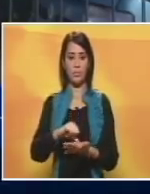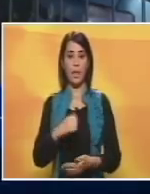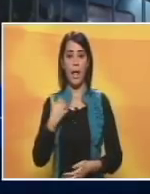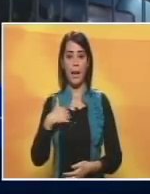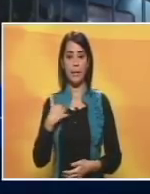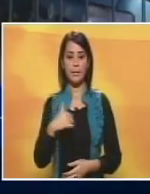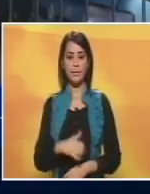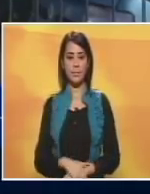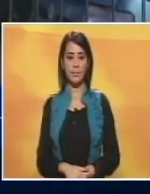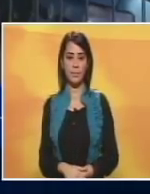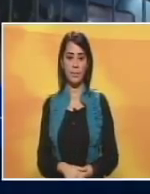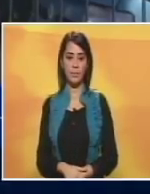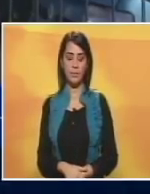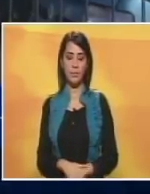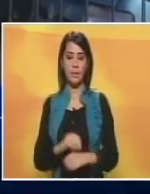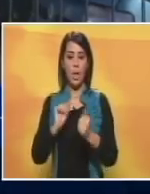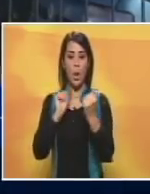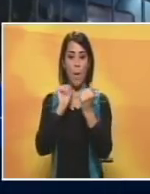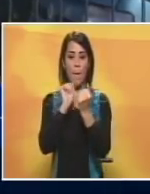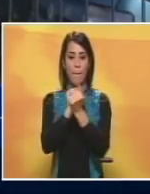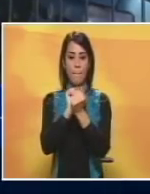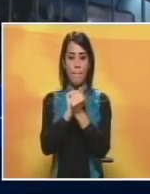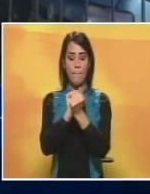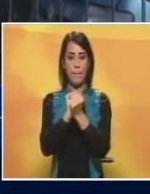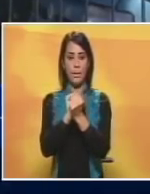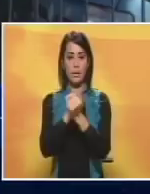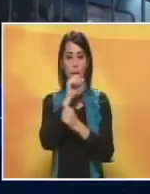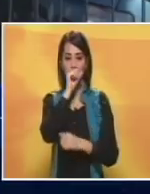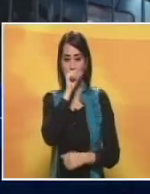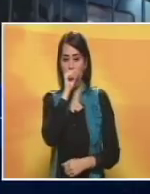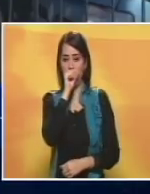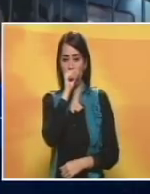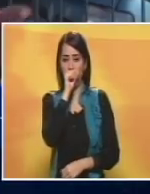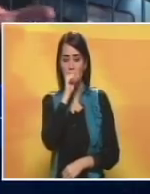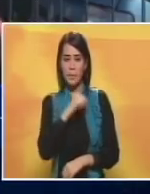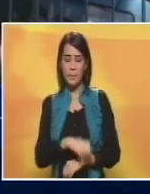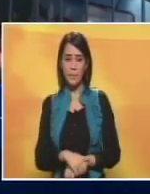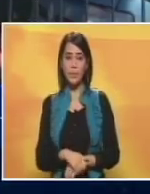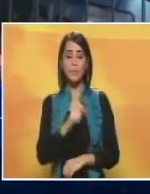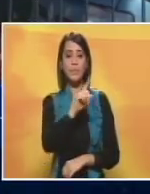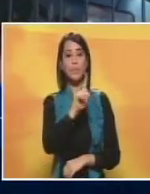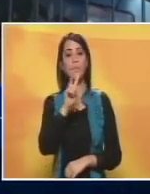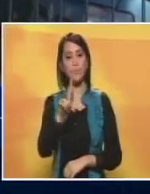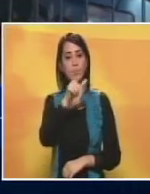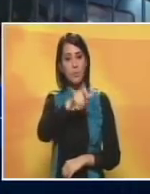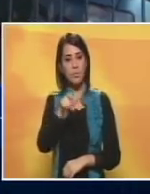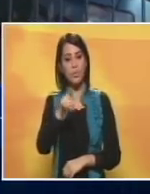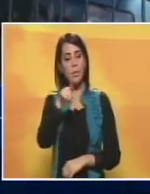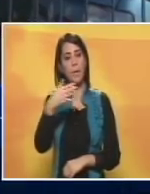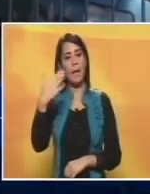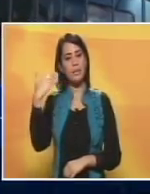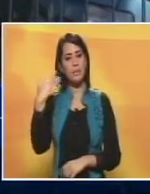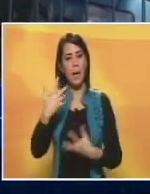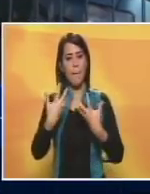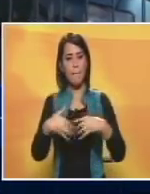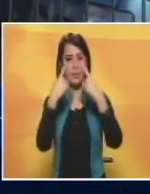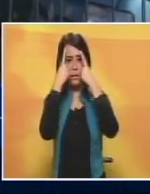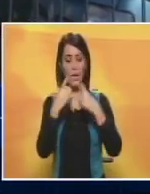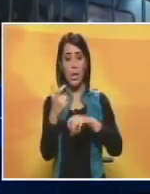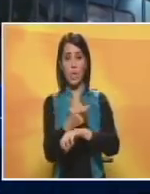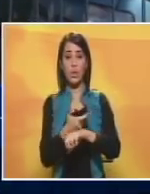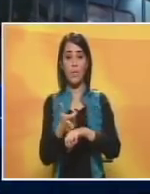Aires, porque detuvieron hasta el momento a 12 entre empresarios y exfuncionarios del